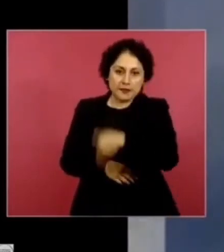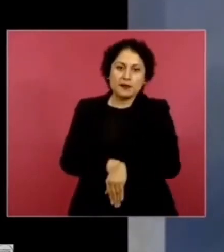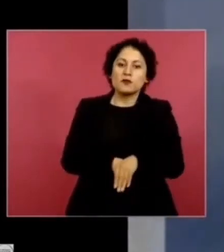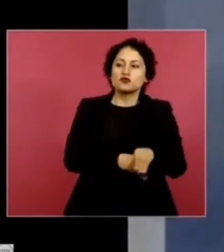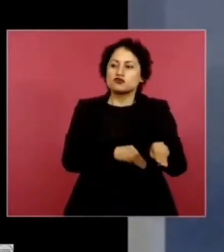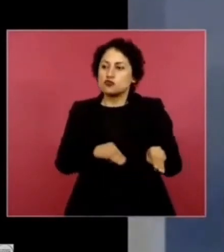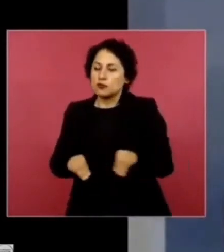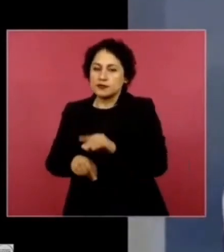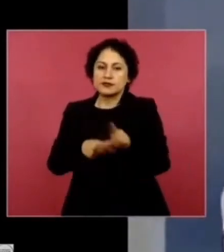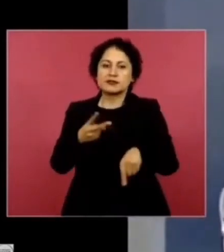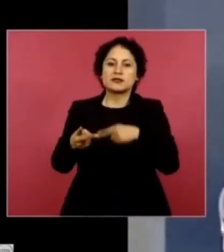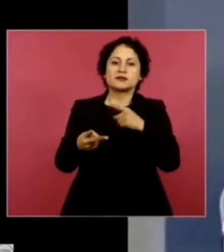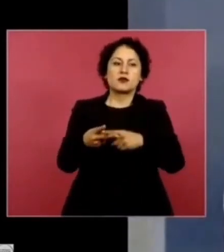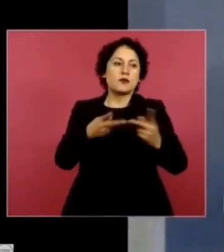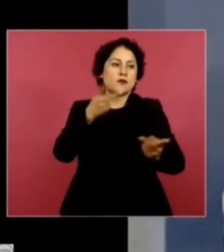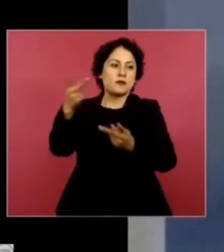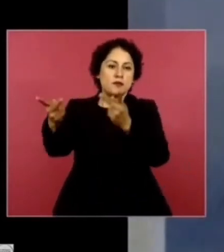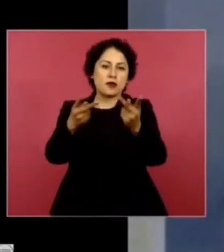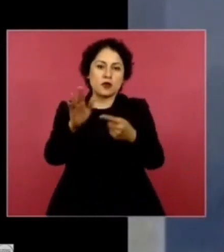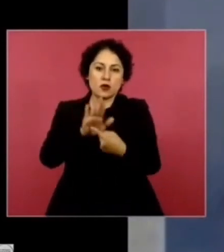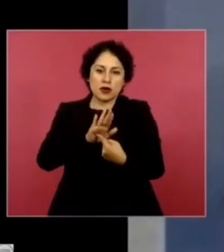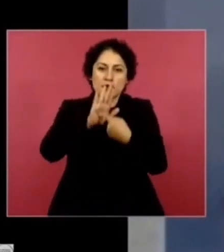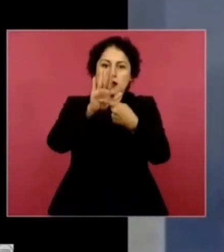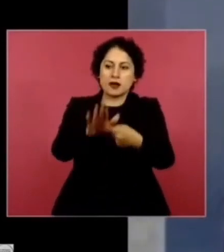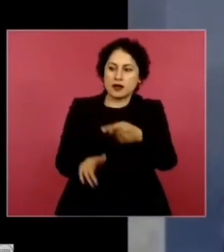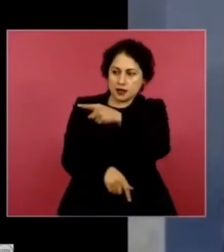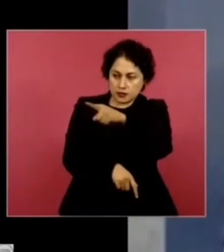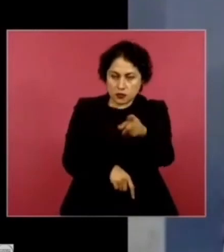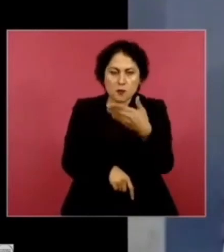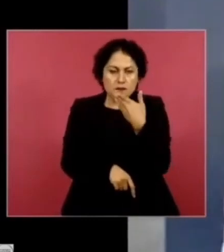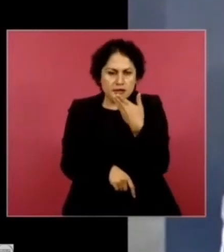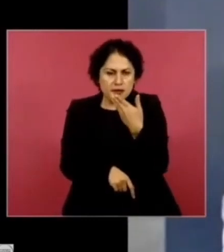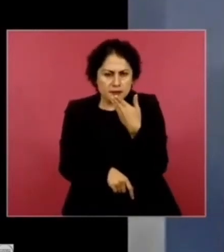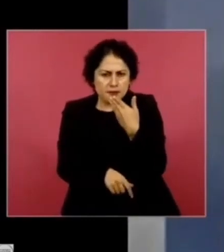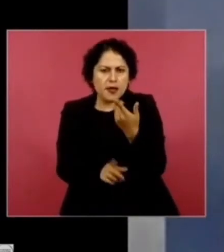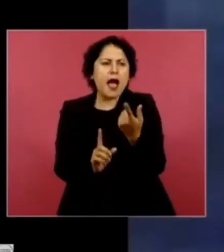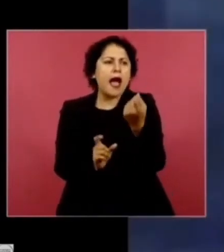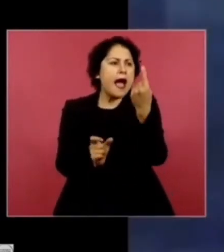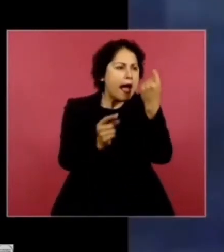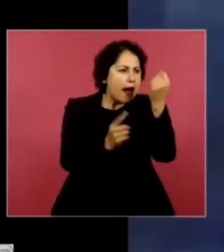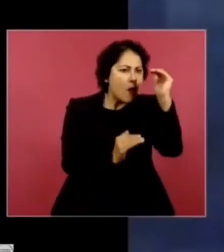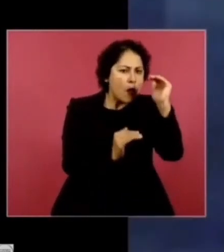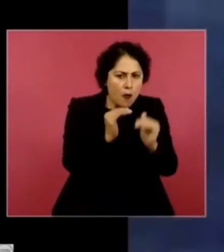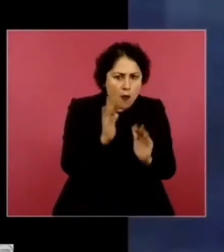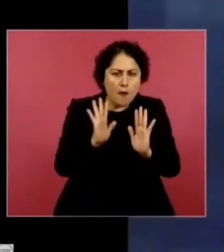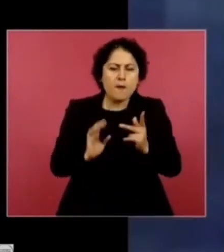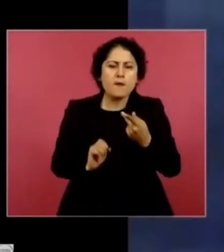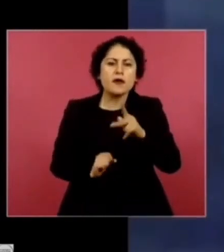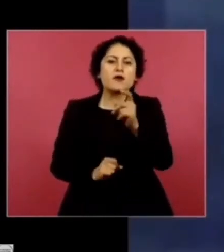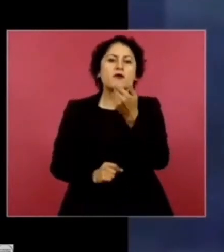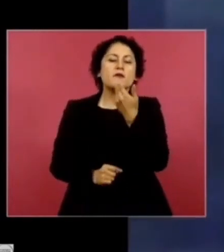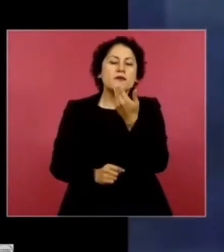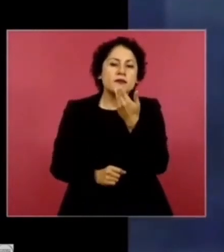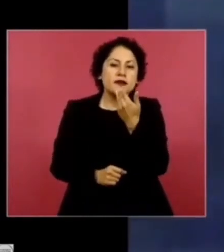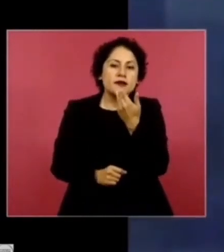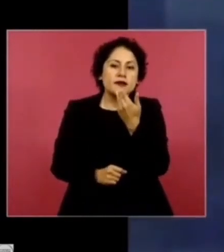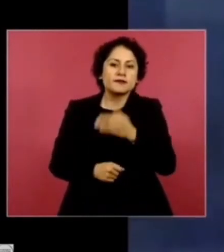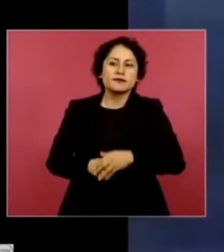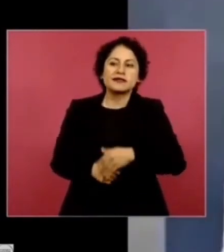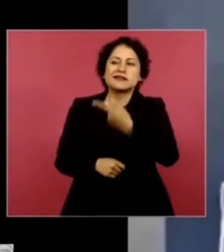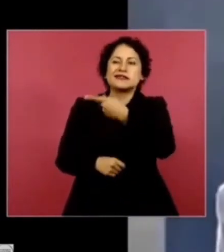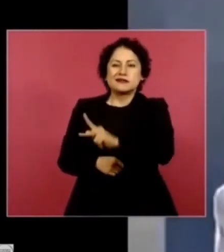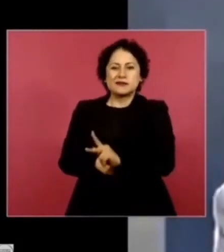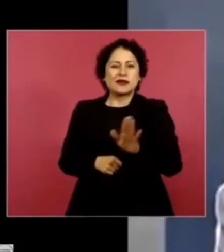presentamos aquí, sales muy bien, por ahí has venido perdiendo puntos, pero sales muy A bien. ver. Pero sí, la Suprema Corte de Justicia,